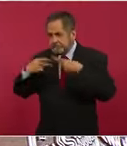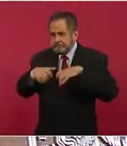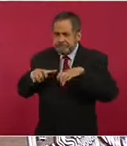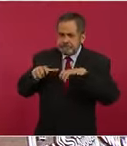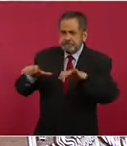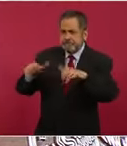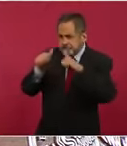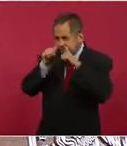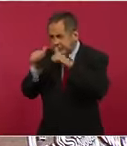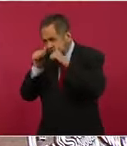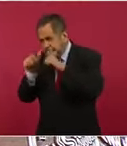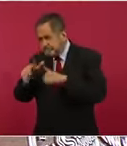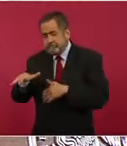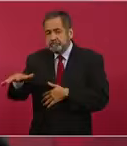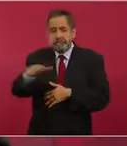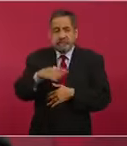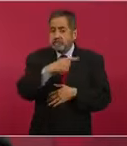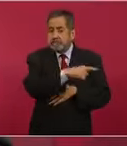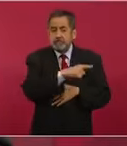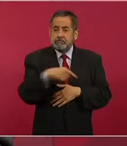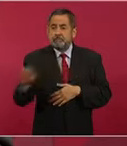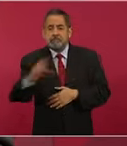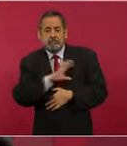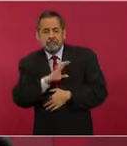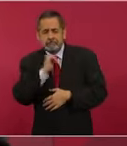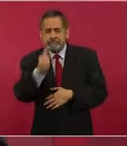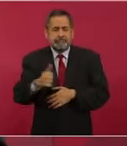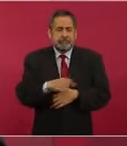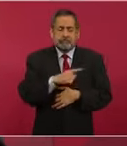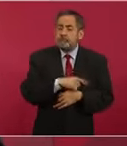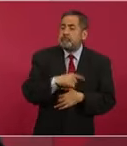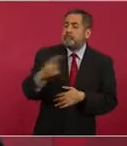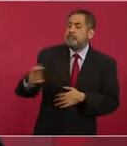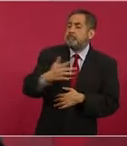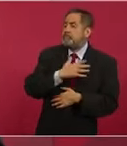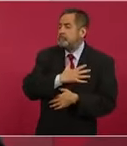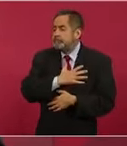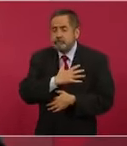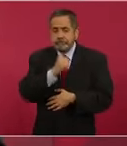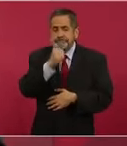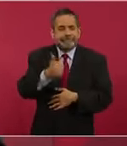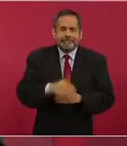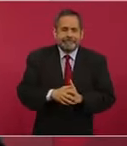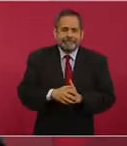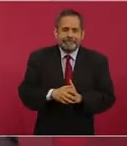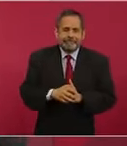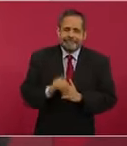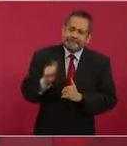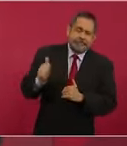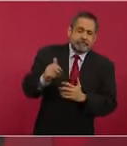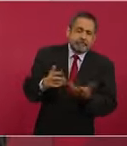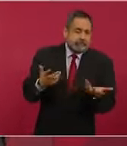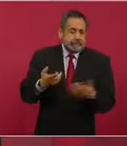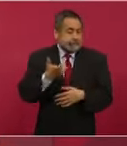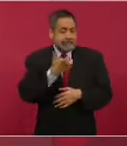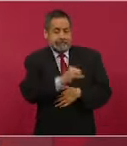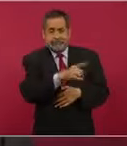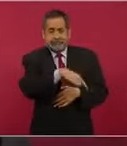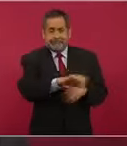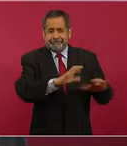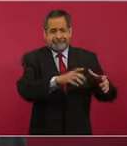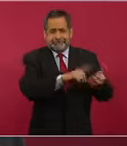Y ellos no quieren al pueblo. No le tienen amor al pueblo. Así es el